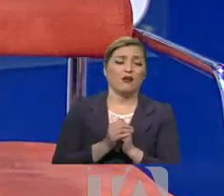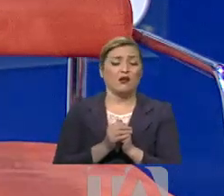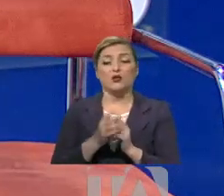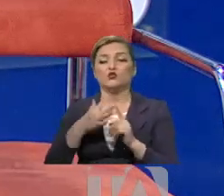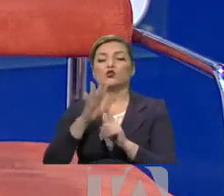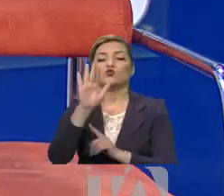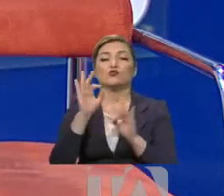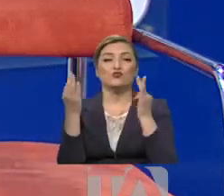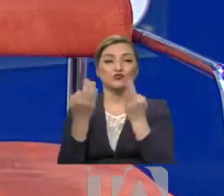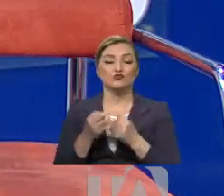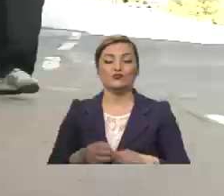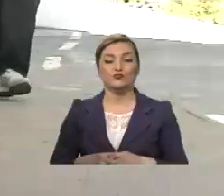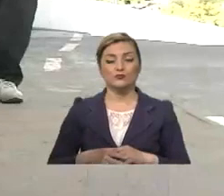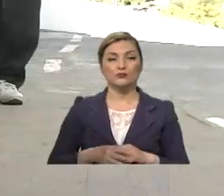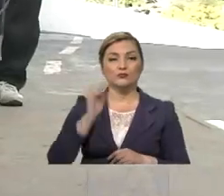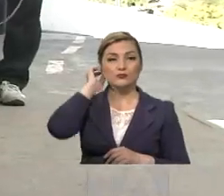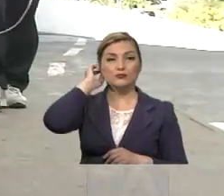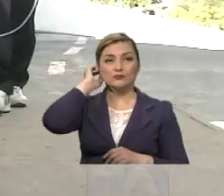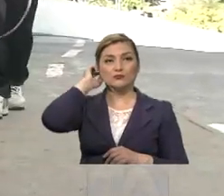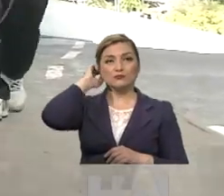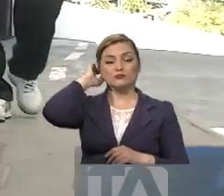la situación de los pacientes.